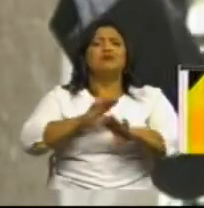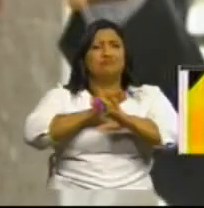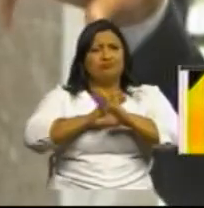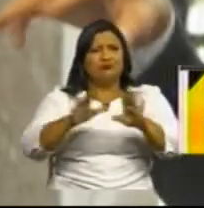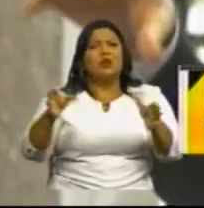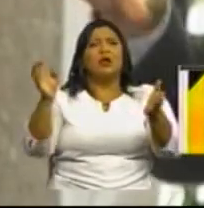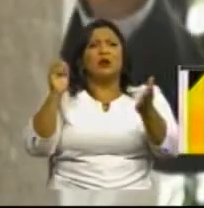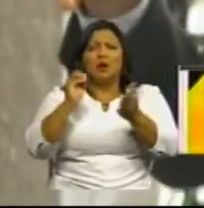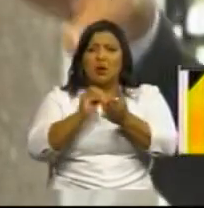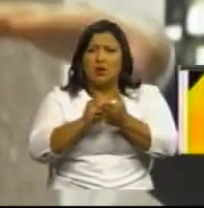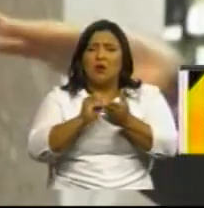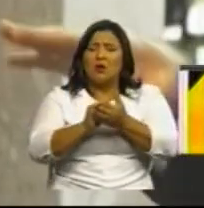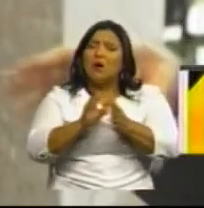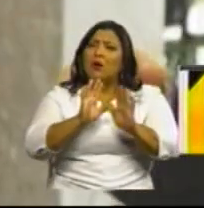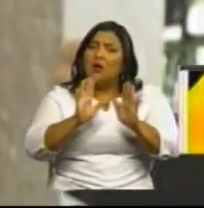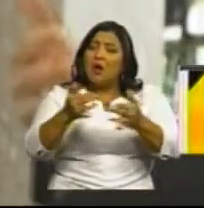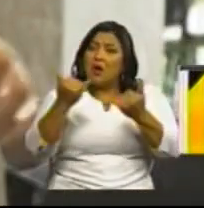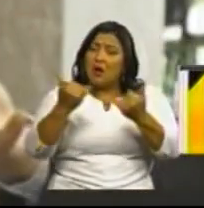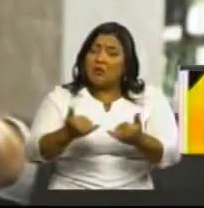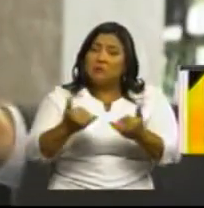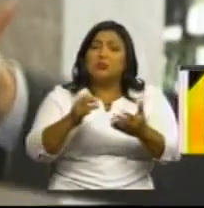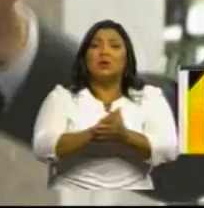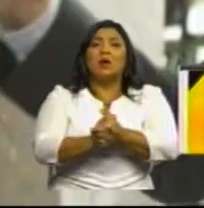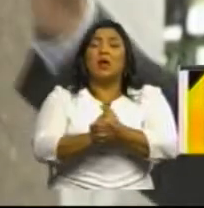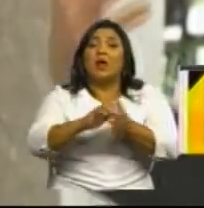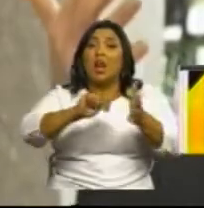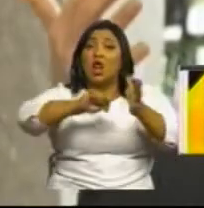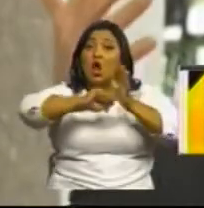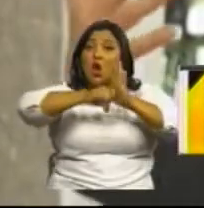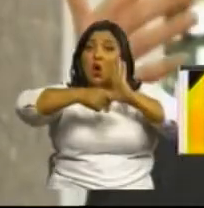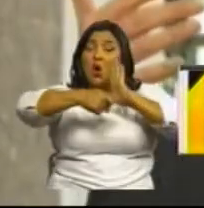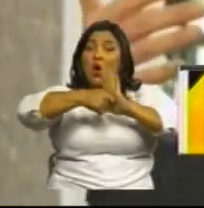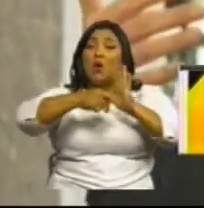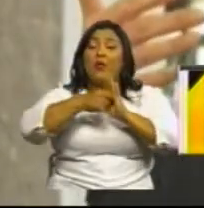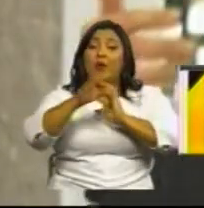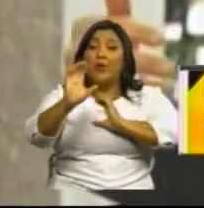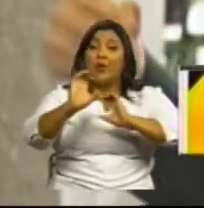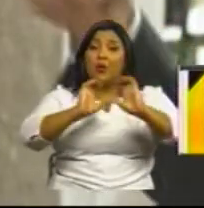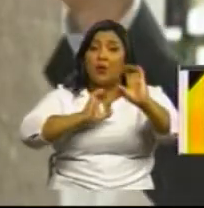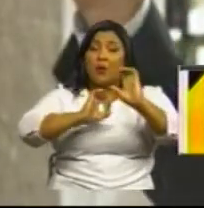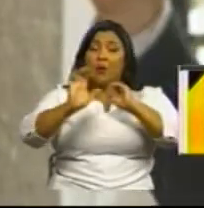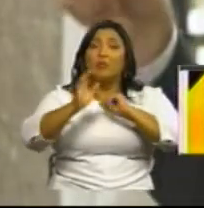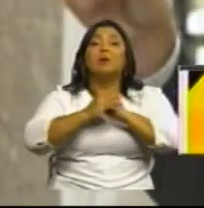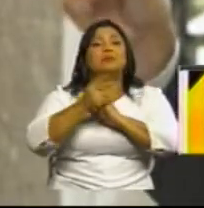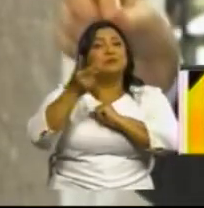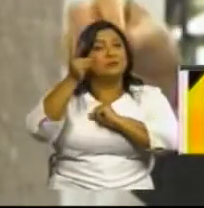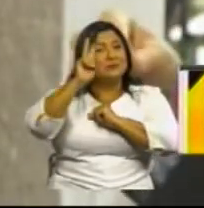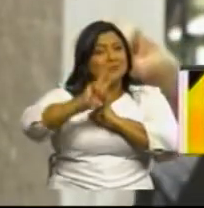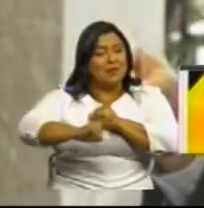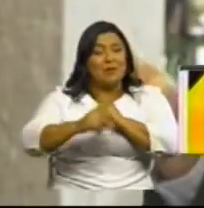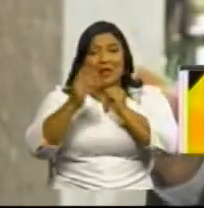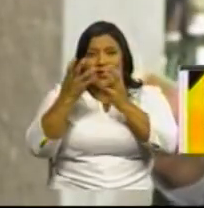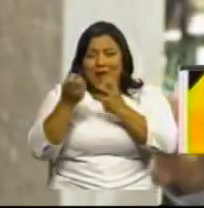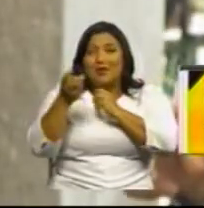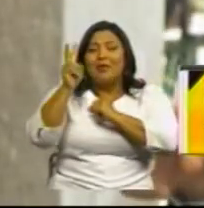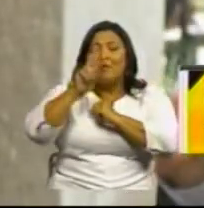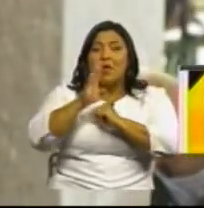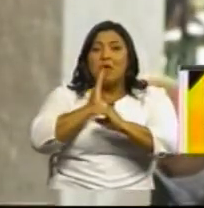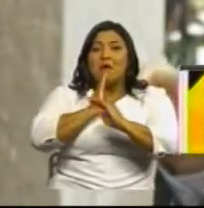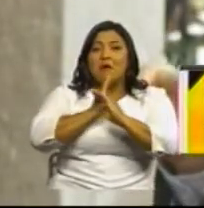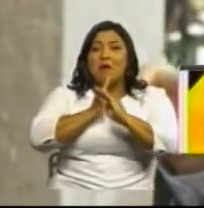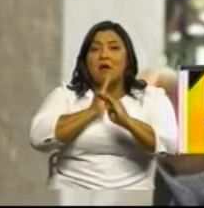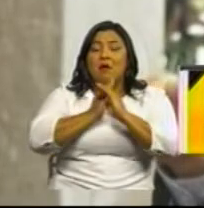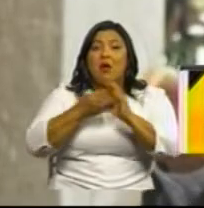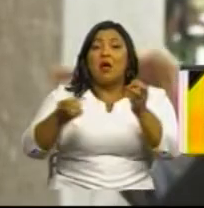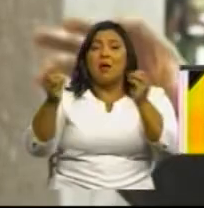que se encuentran ahora en el Código de Comunicación. Y también quisiera también hablar más